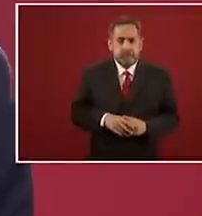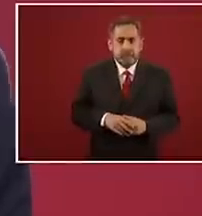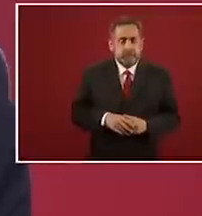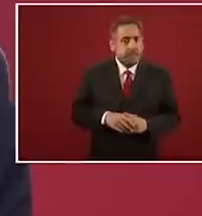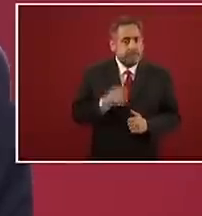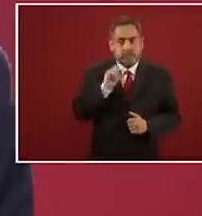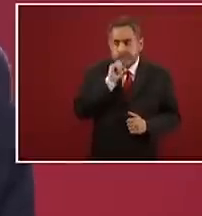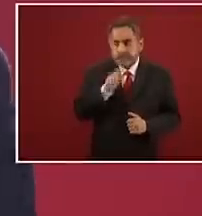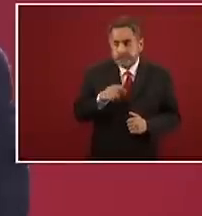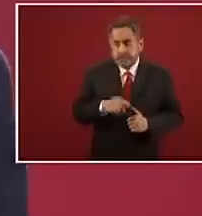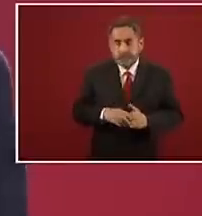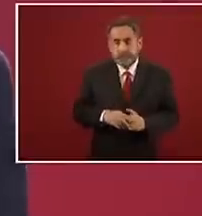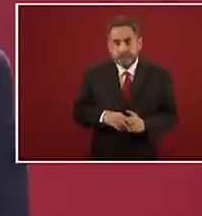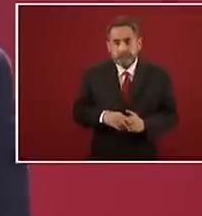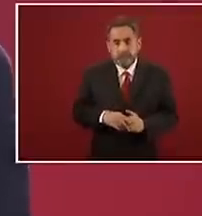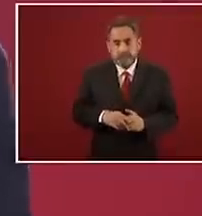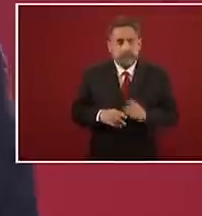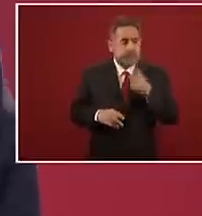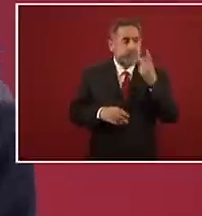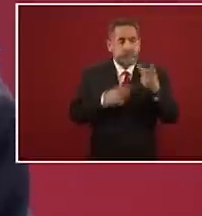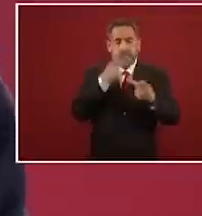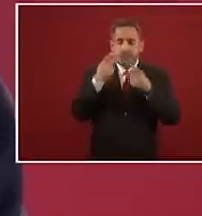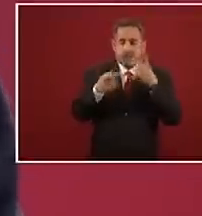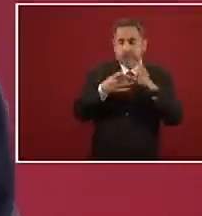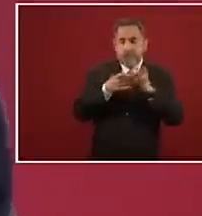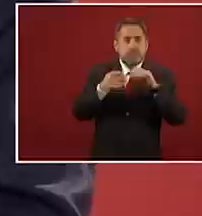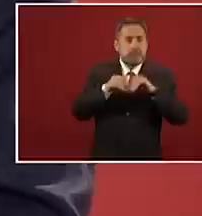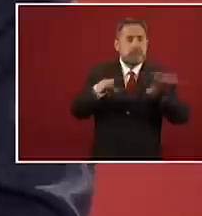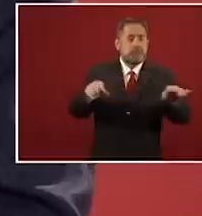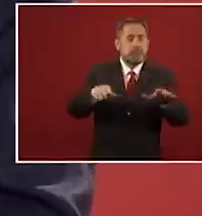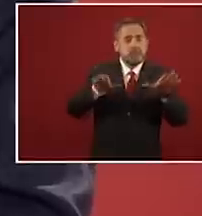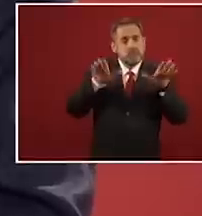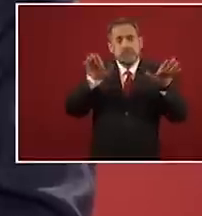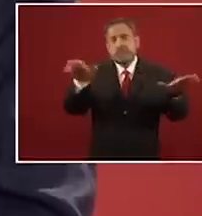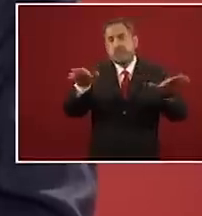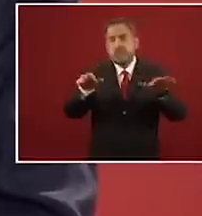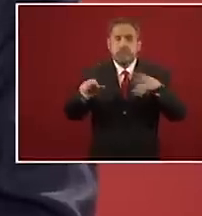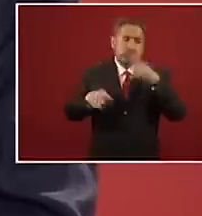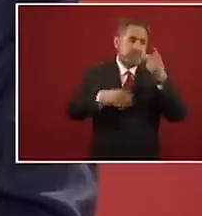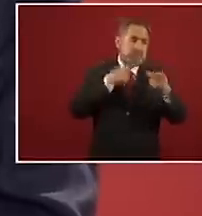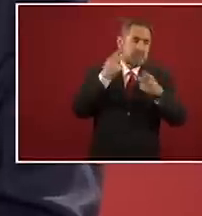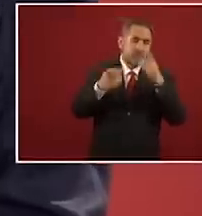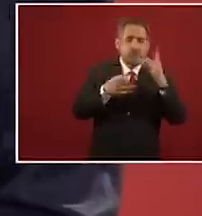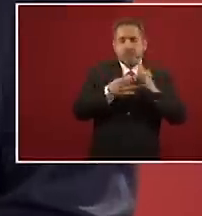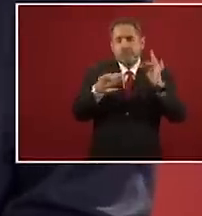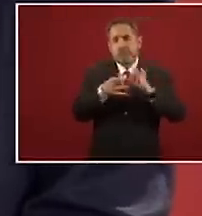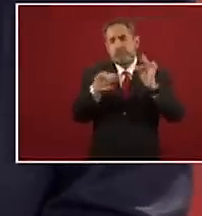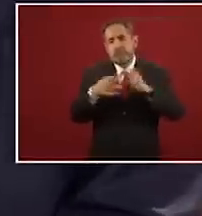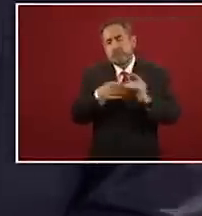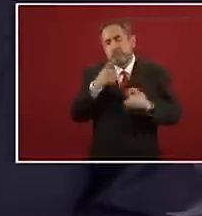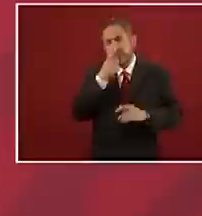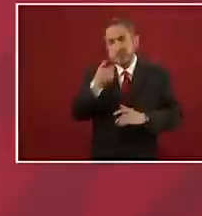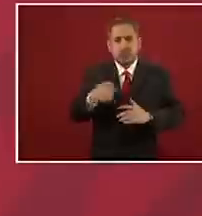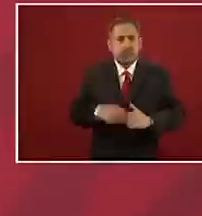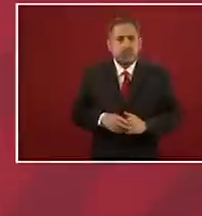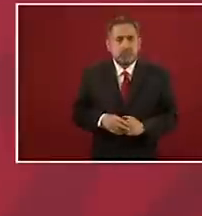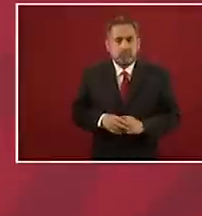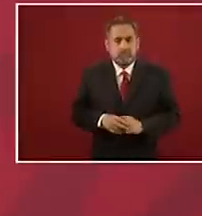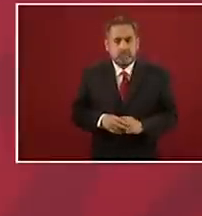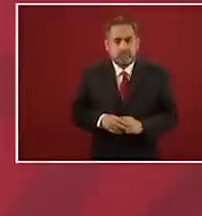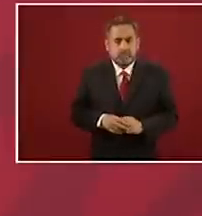micrófono, por las bocinas de los aviones, se decía,